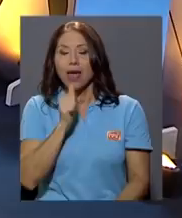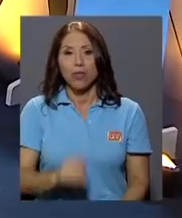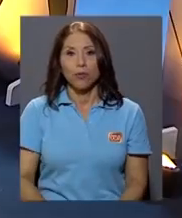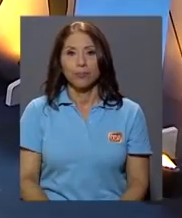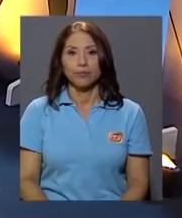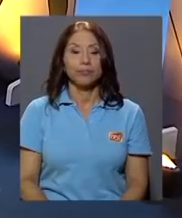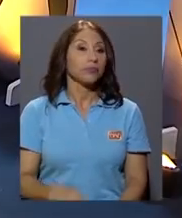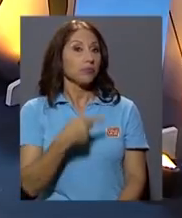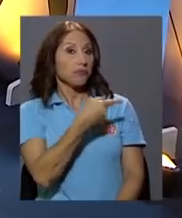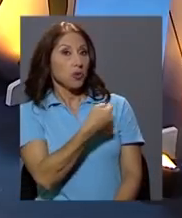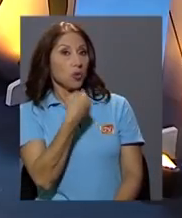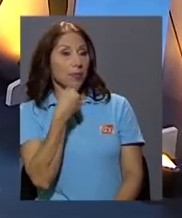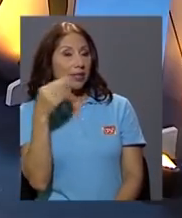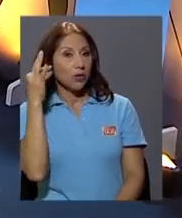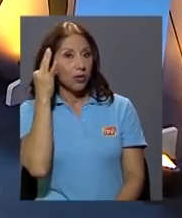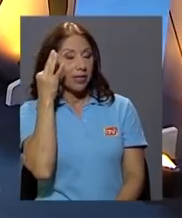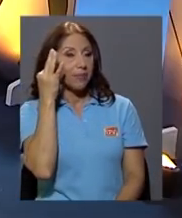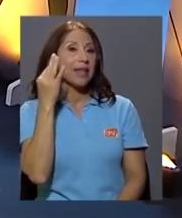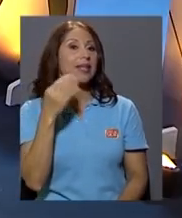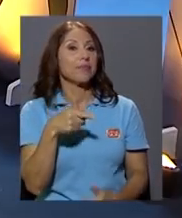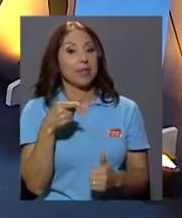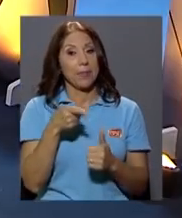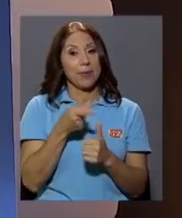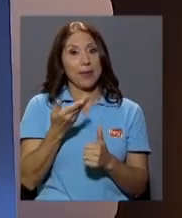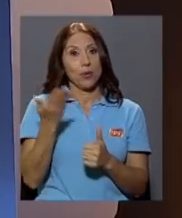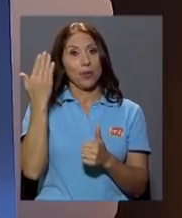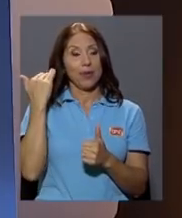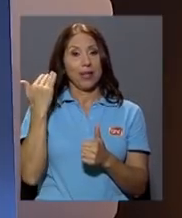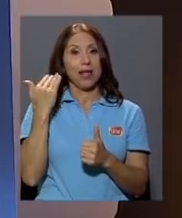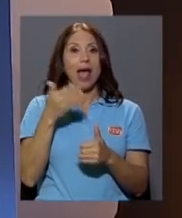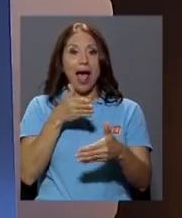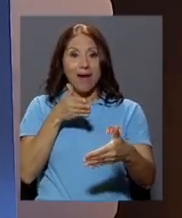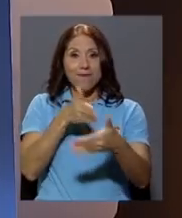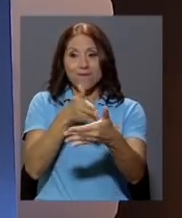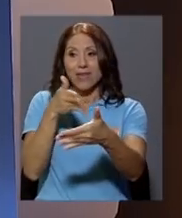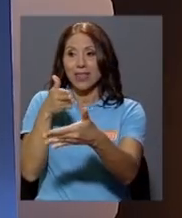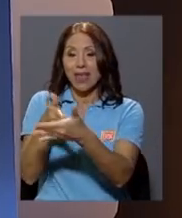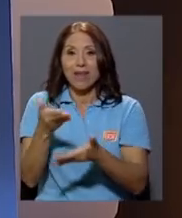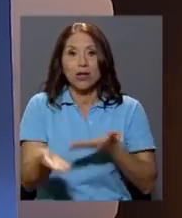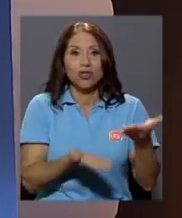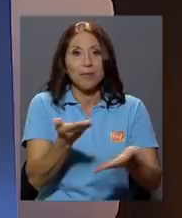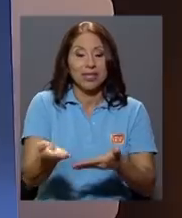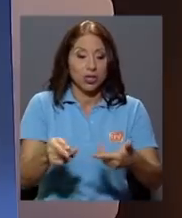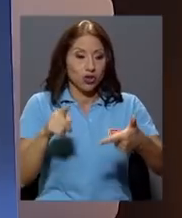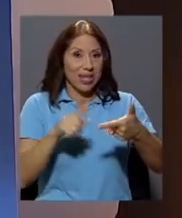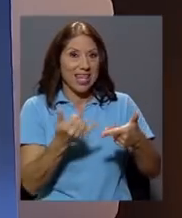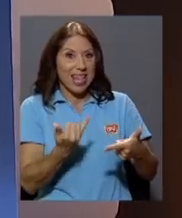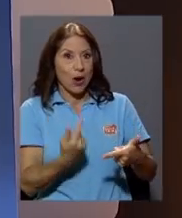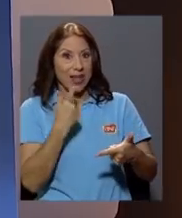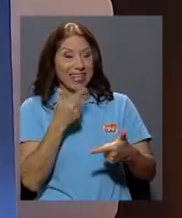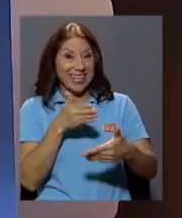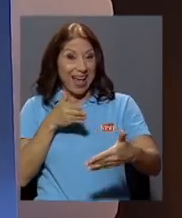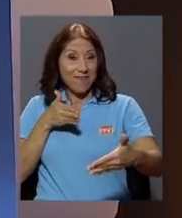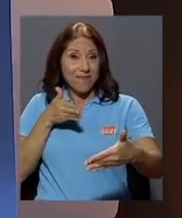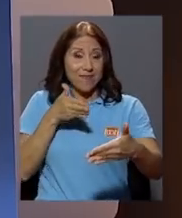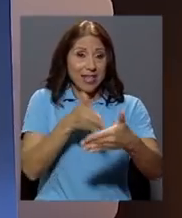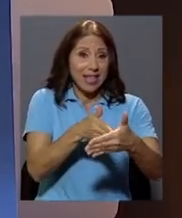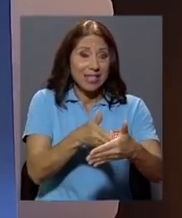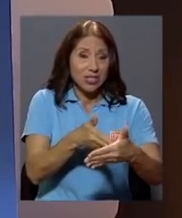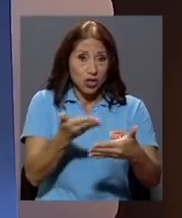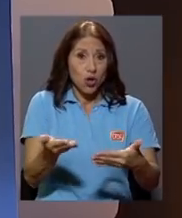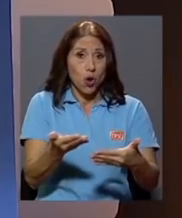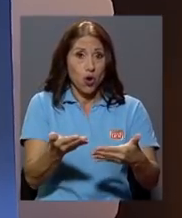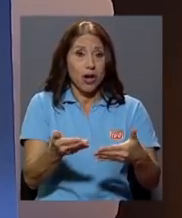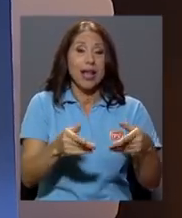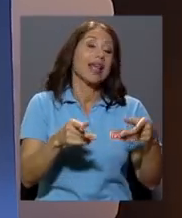El escenario que planteó doña Rosemary básicamente era en un primer bloque la afectación directa sobre los servicios y en este momento una afectación directa sobre